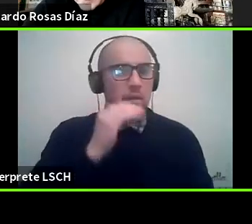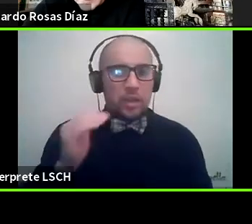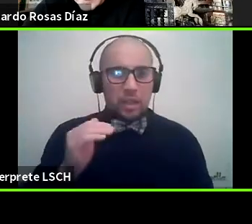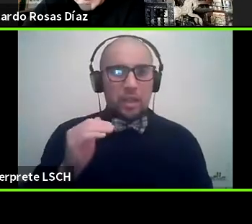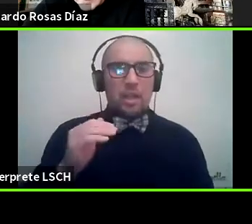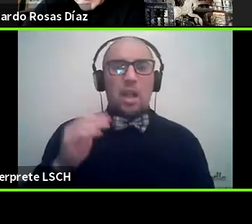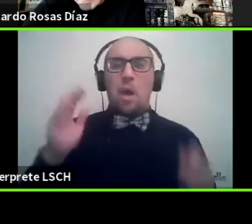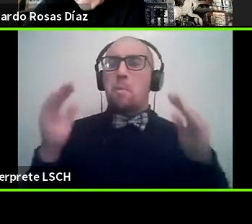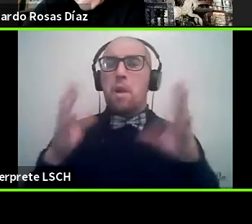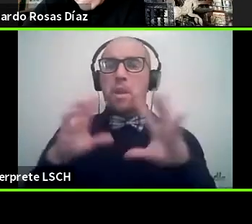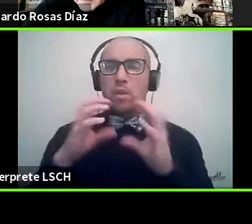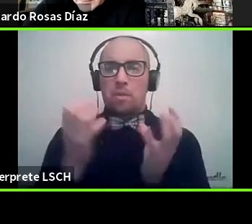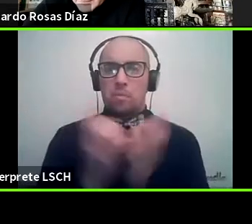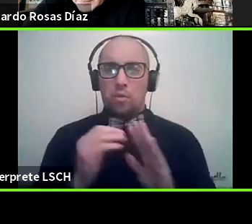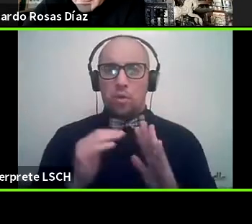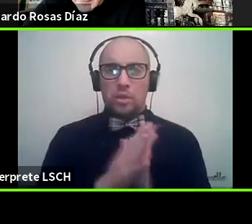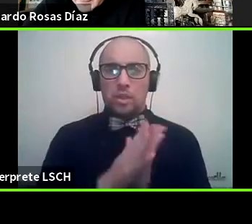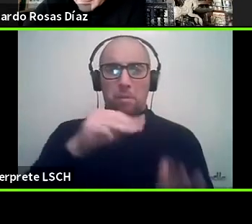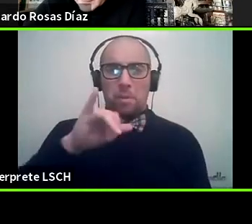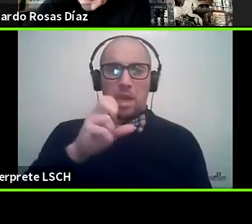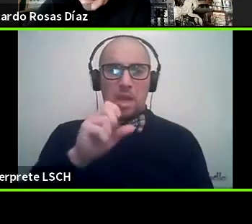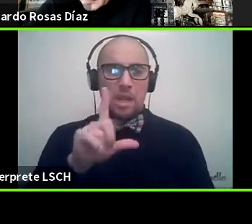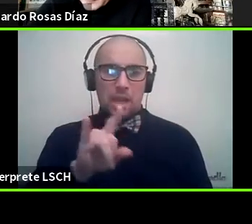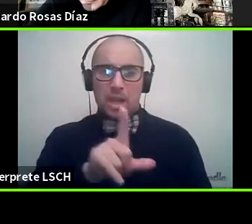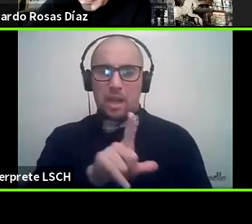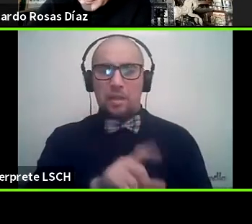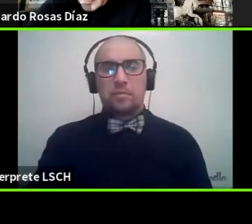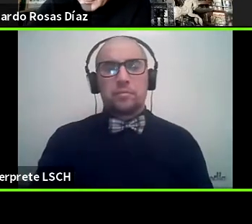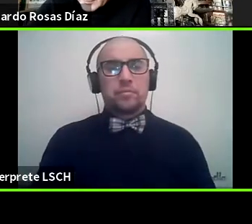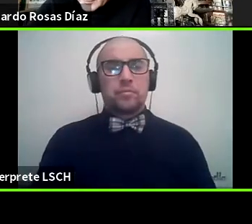San Miguel, de Junji,